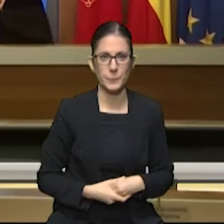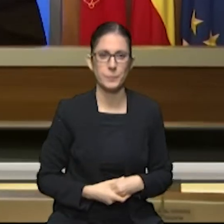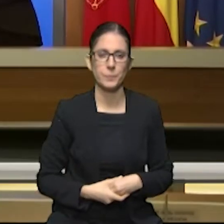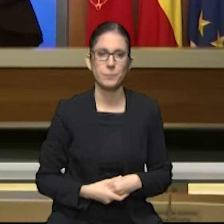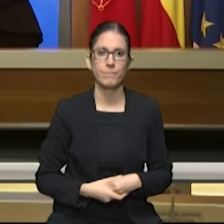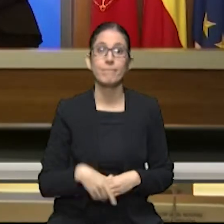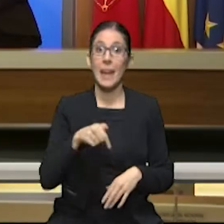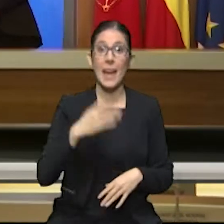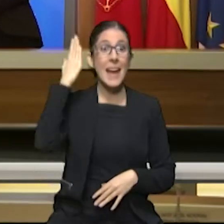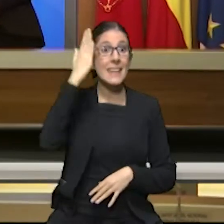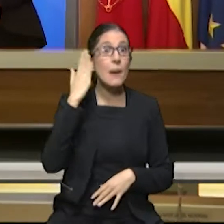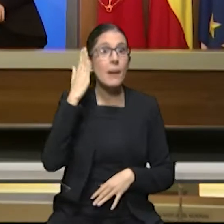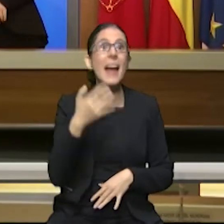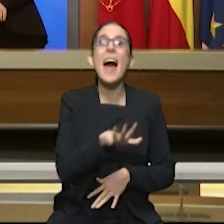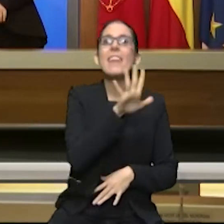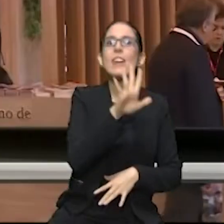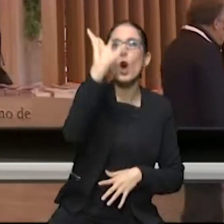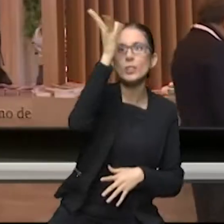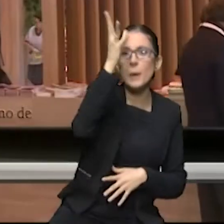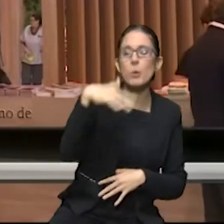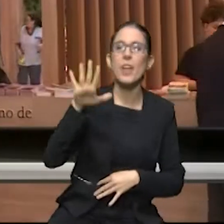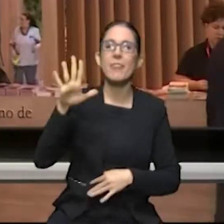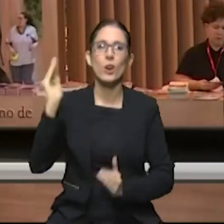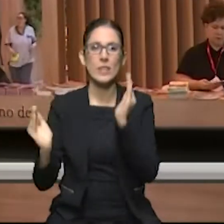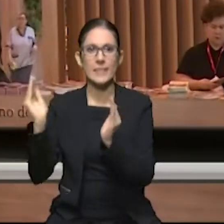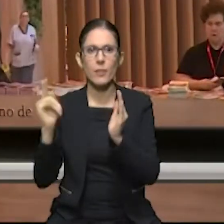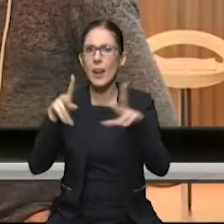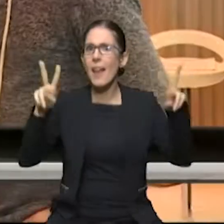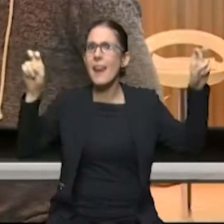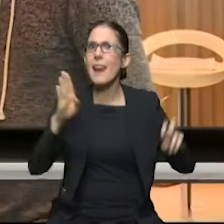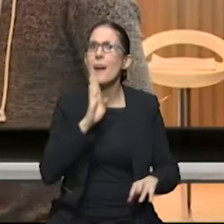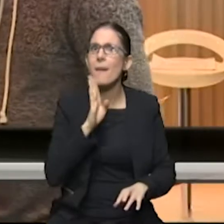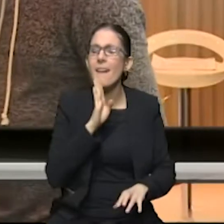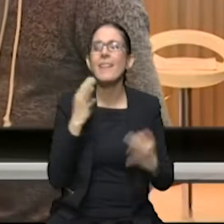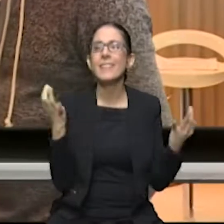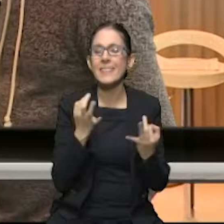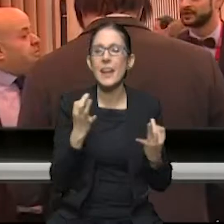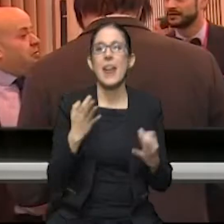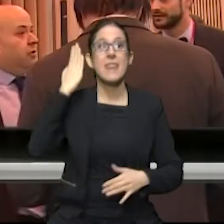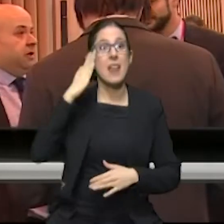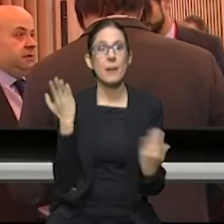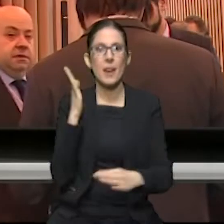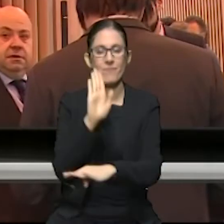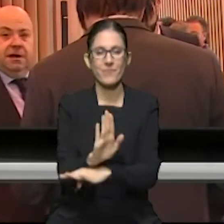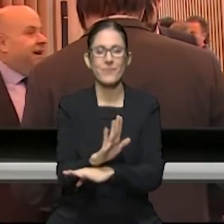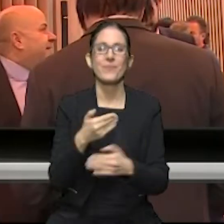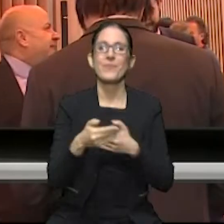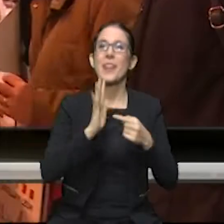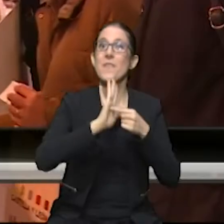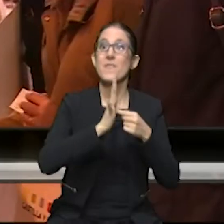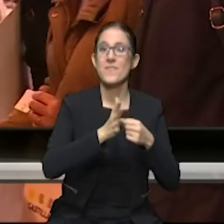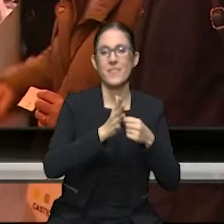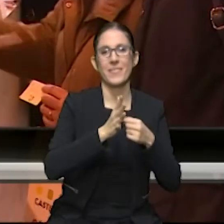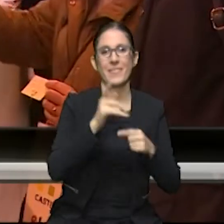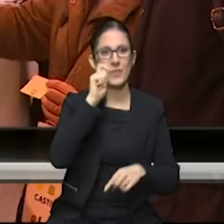Navarra cinco tiempos cinco estaciones es el lema con el que la comunidad foral se presenta en Fitur 2020. Feria